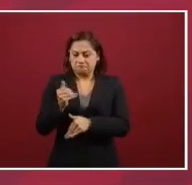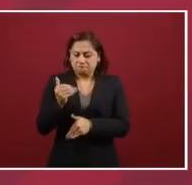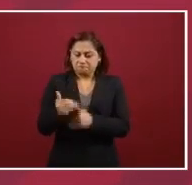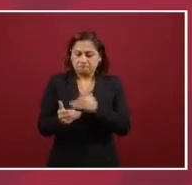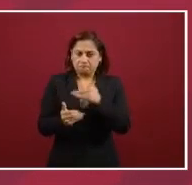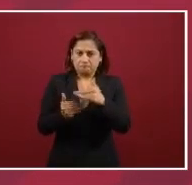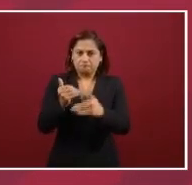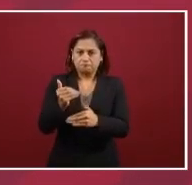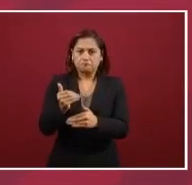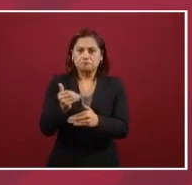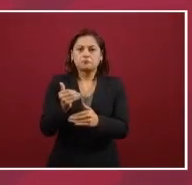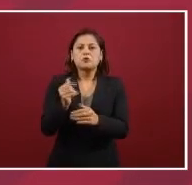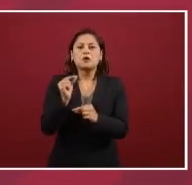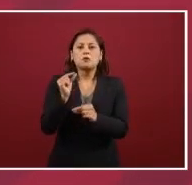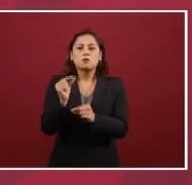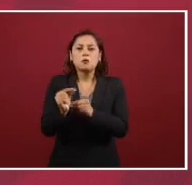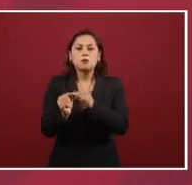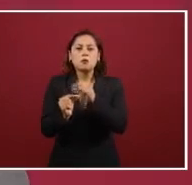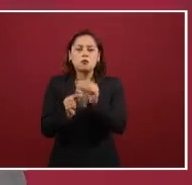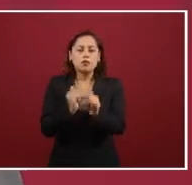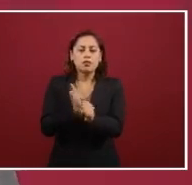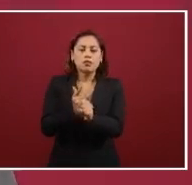van saliendo, ¿sí?